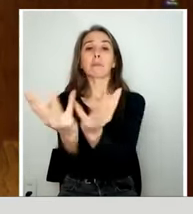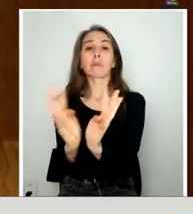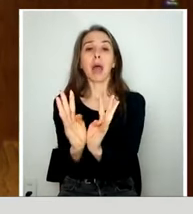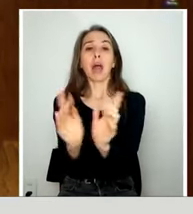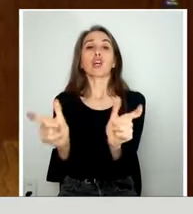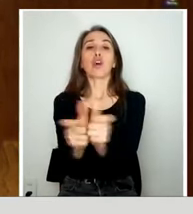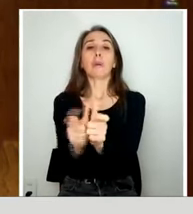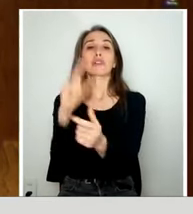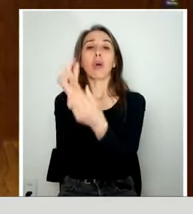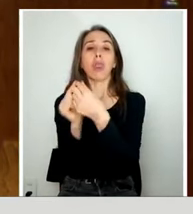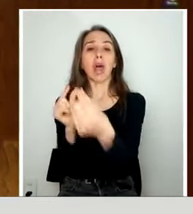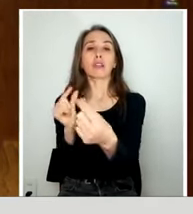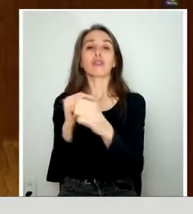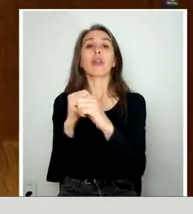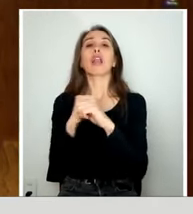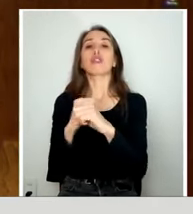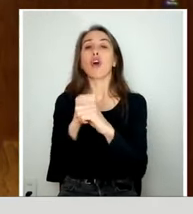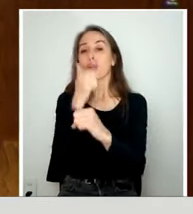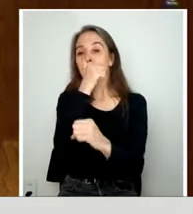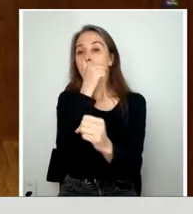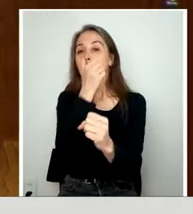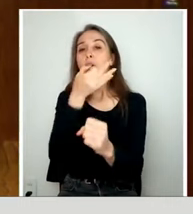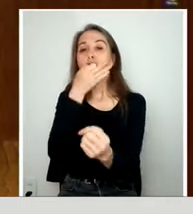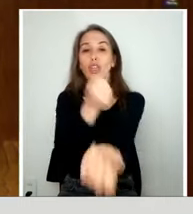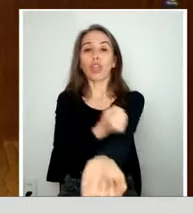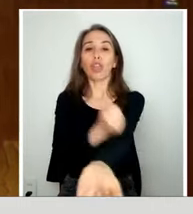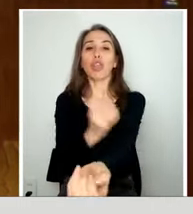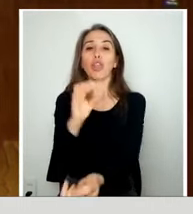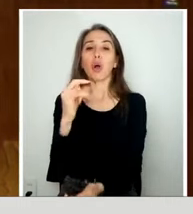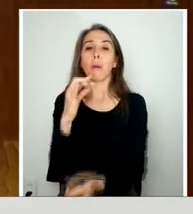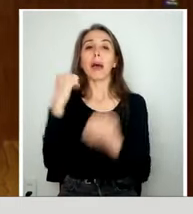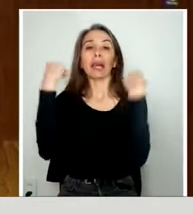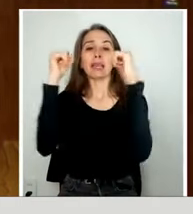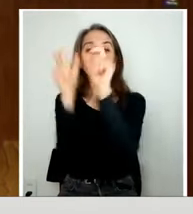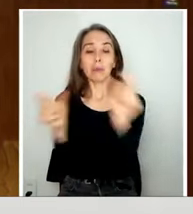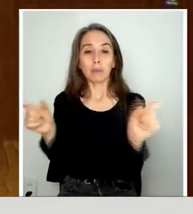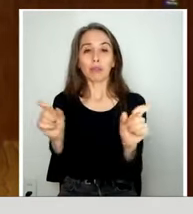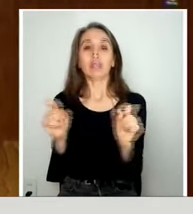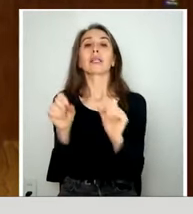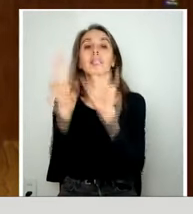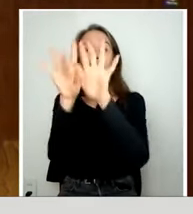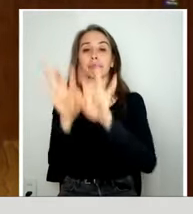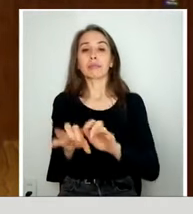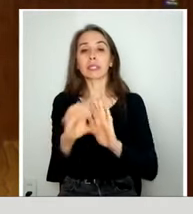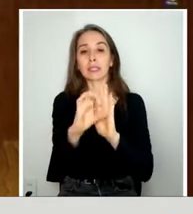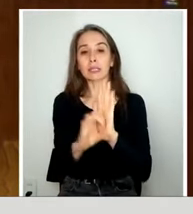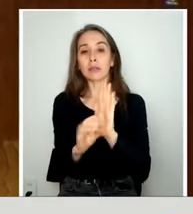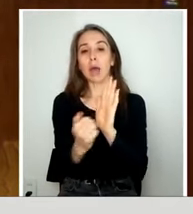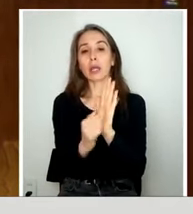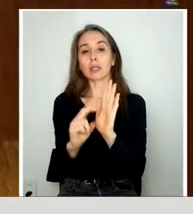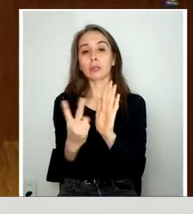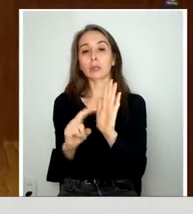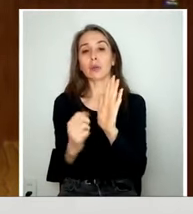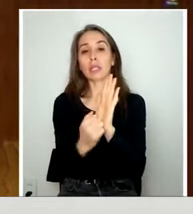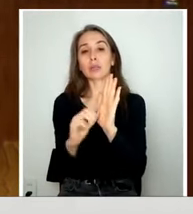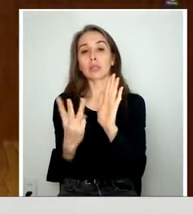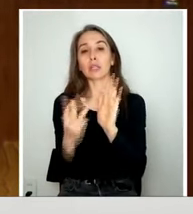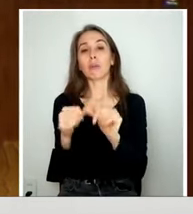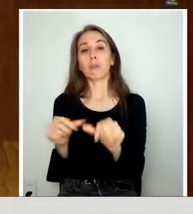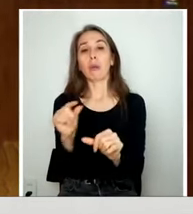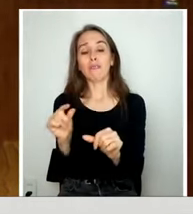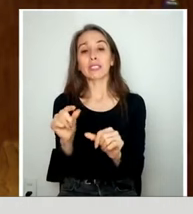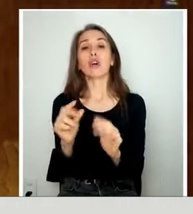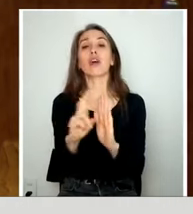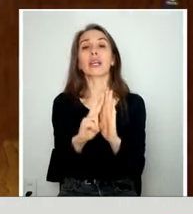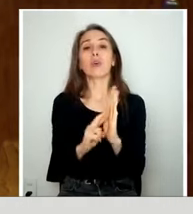dopaje incluida la reacción de sus primeros estatutos por por su parte los artículos segundo y tercero transitorios regulan la entrada en